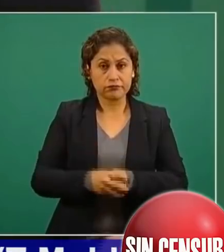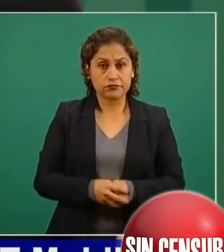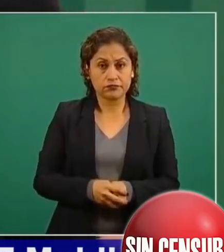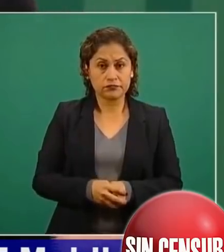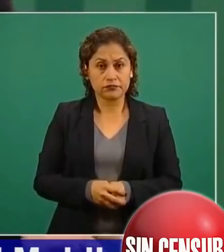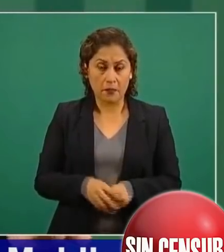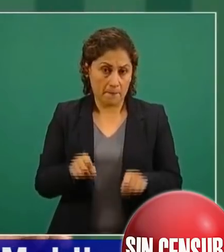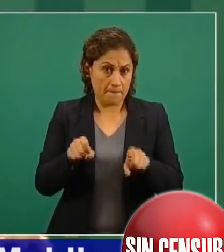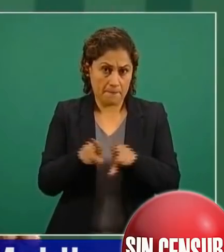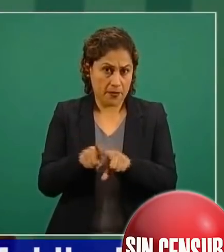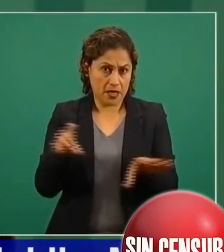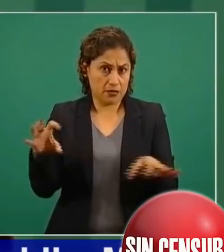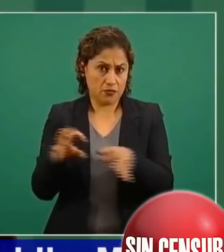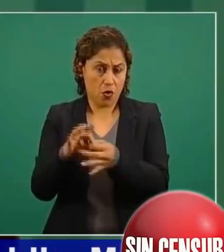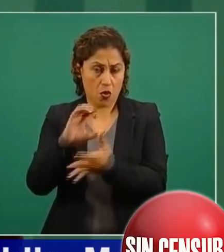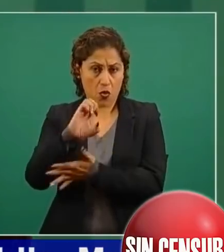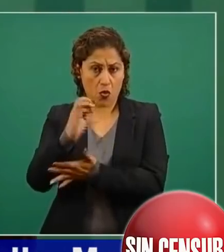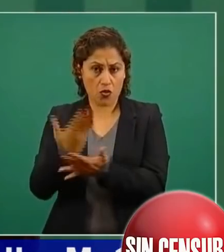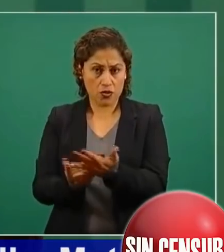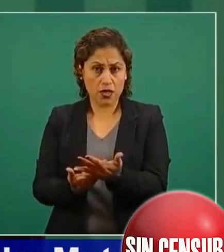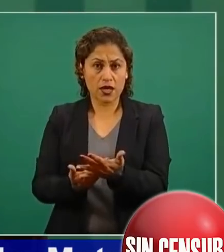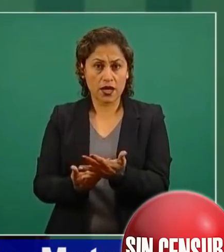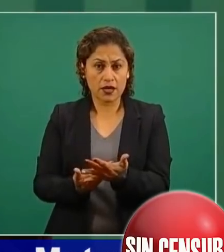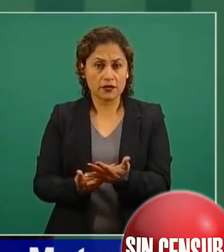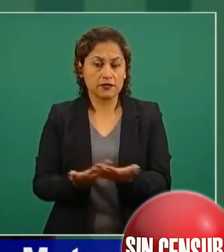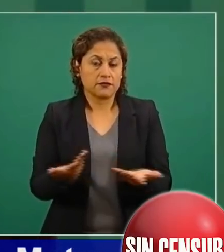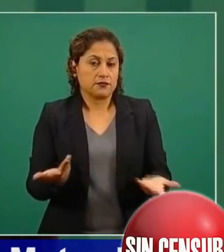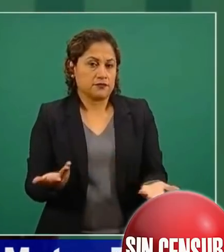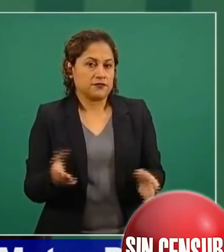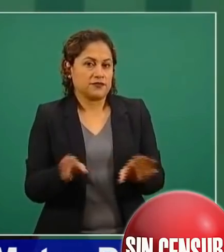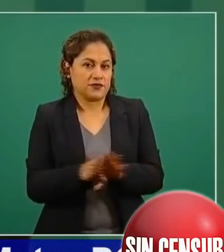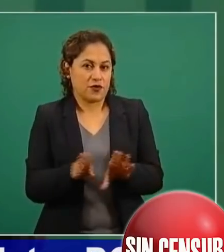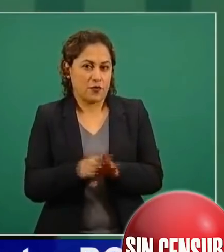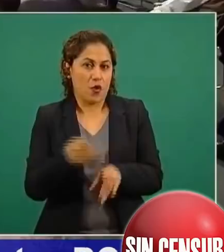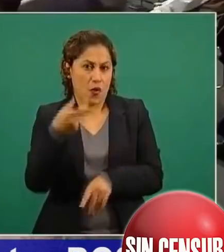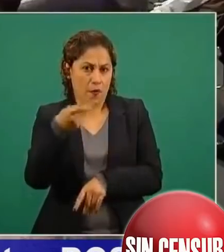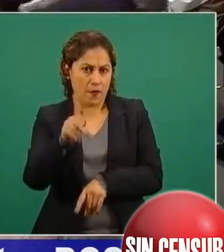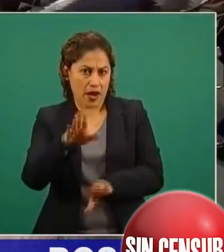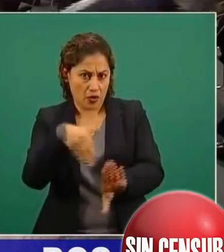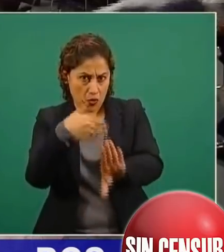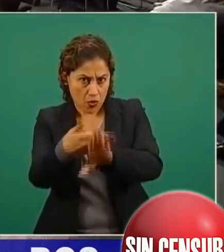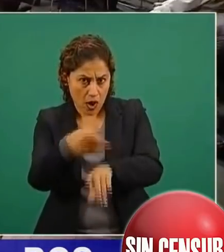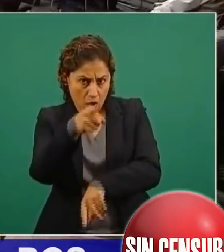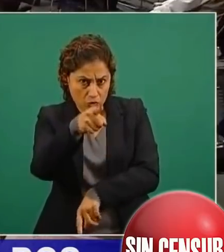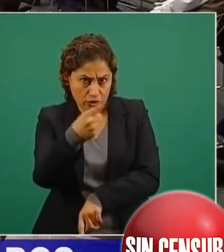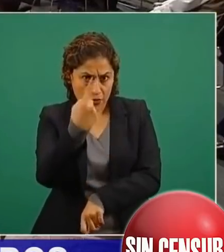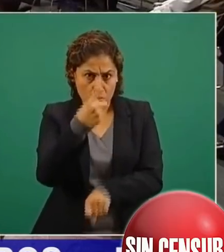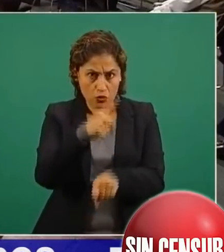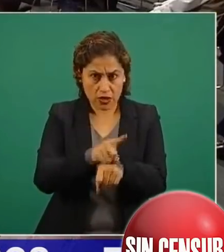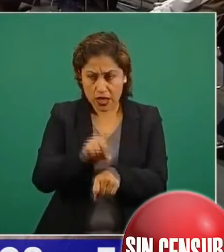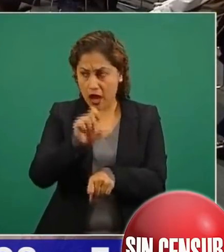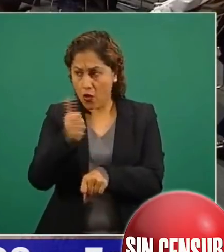Pero Y le pegan un día y mañana también, ¿no? sí, pero